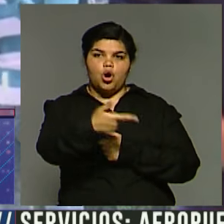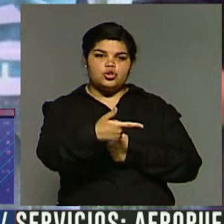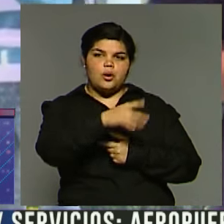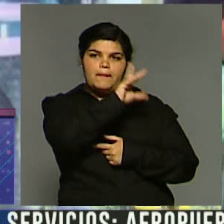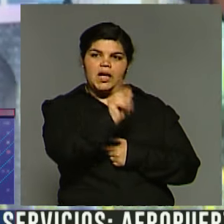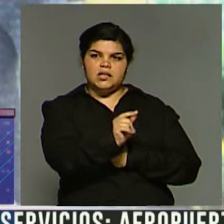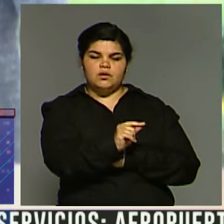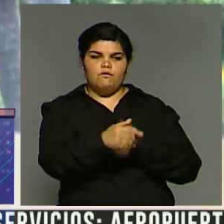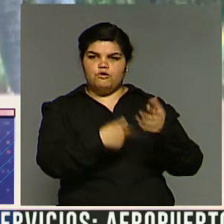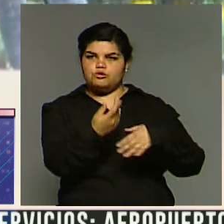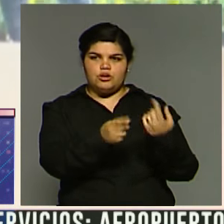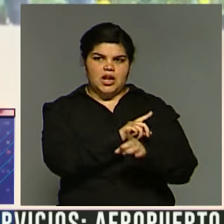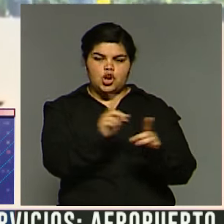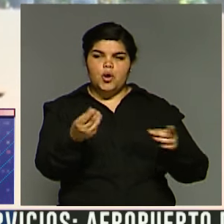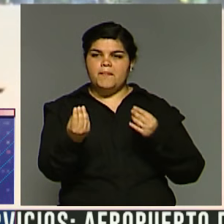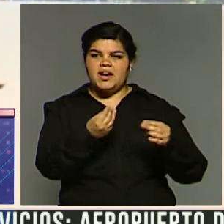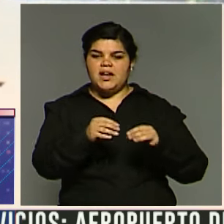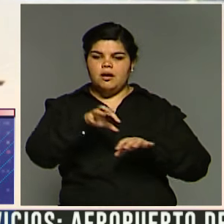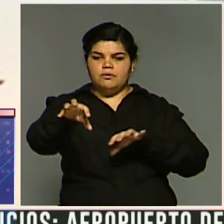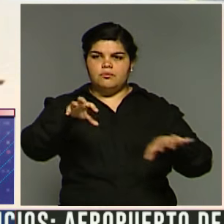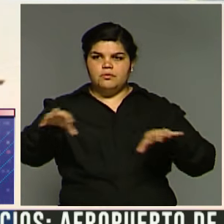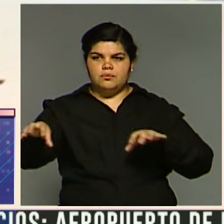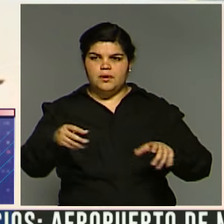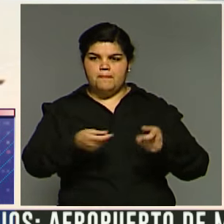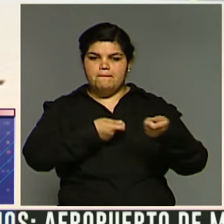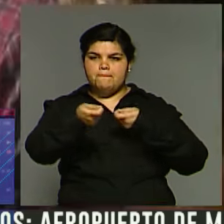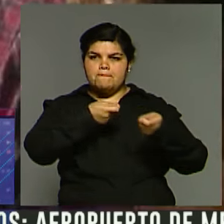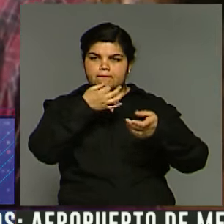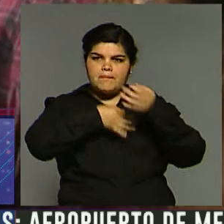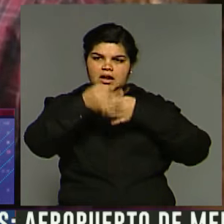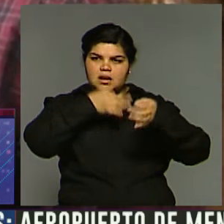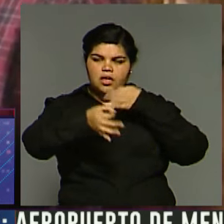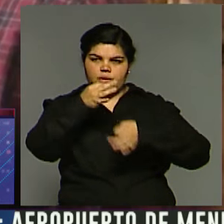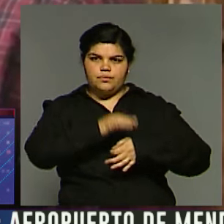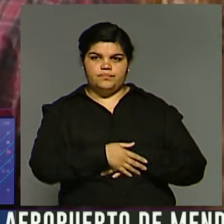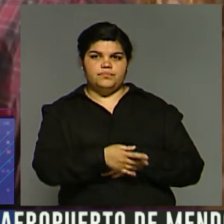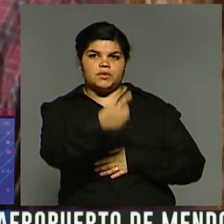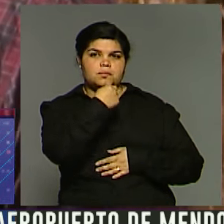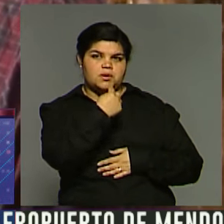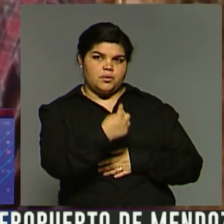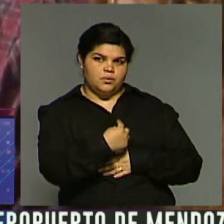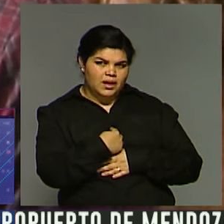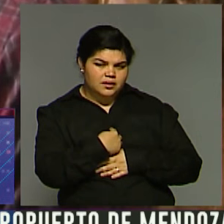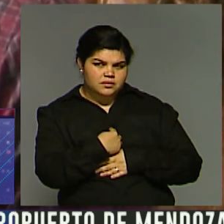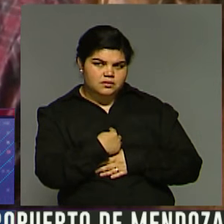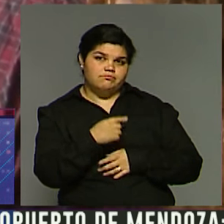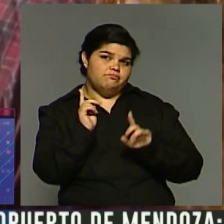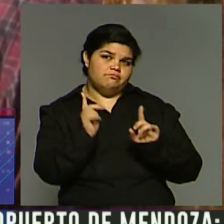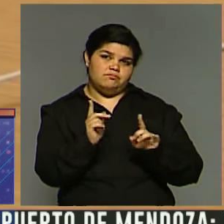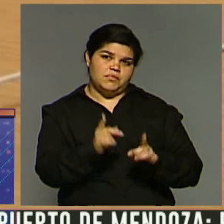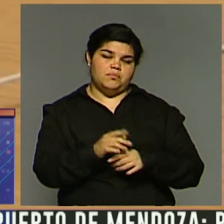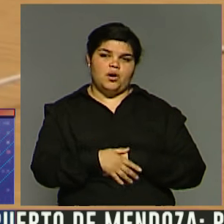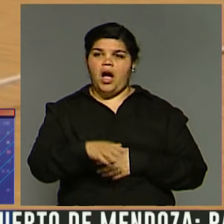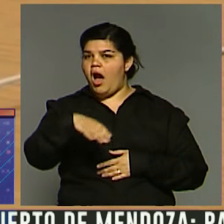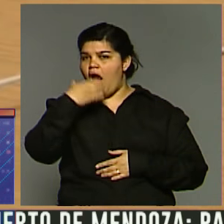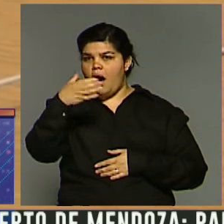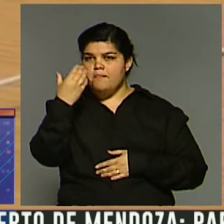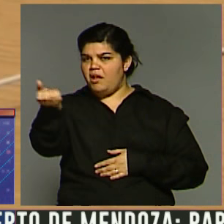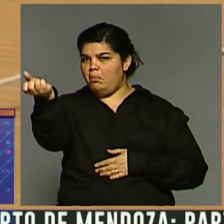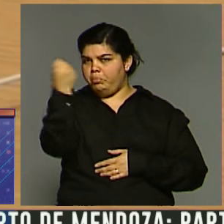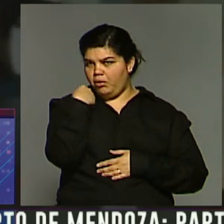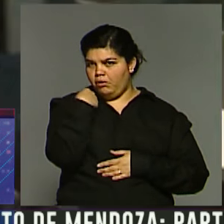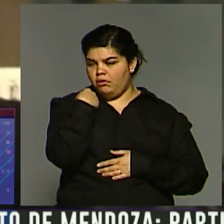moverse para segmentar los mercados. Claro. En definitiva, sí. Si me preguntas el motivo, yo creo que el motivo pasa por ese lado. Es que a Apple no le importamos y,